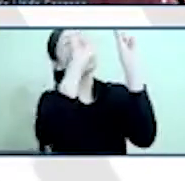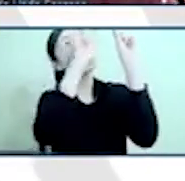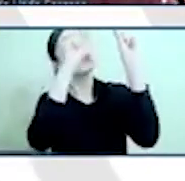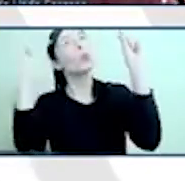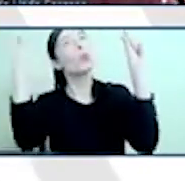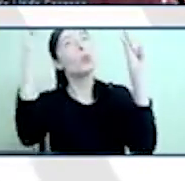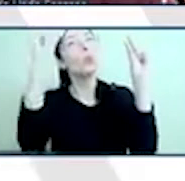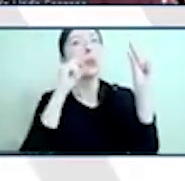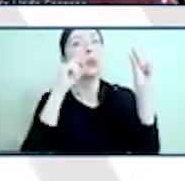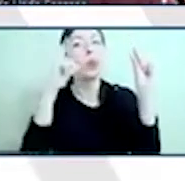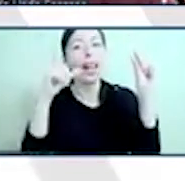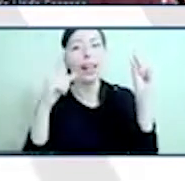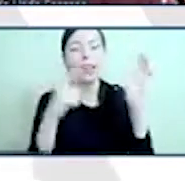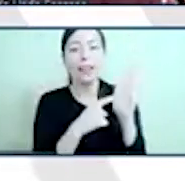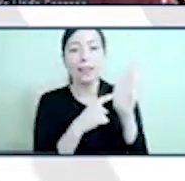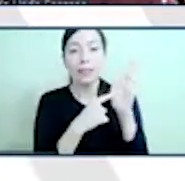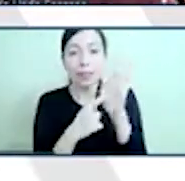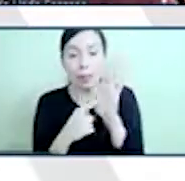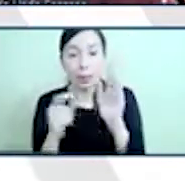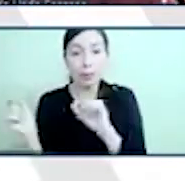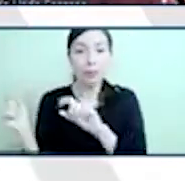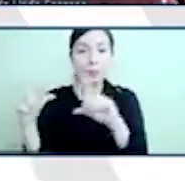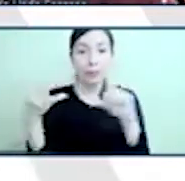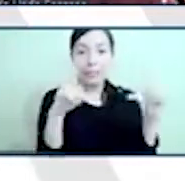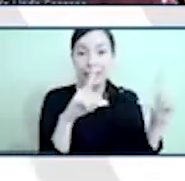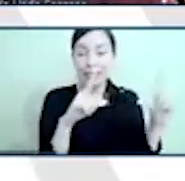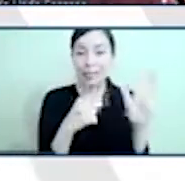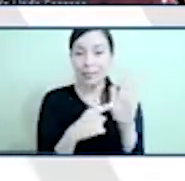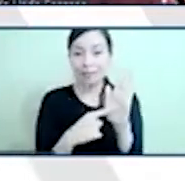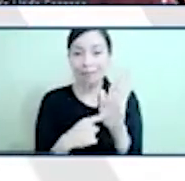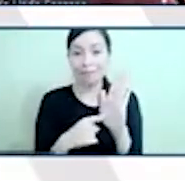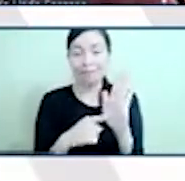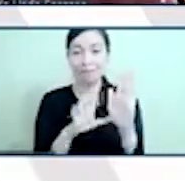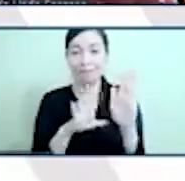presentación apropiada, la que merece.